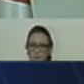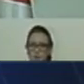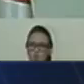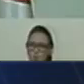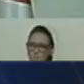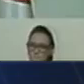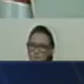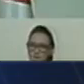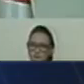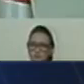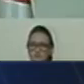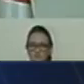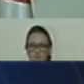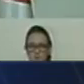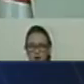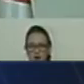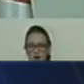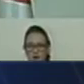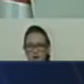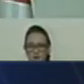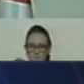través del Carnet de la Patria.